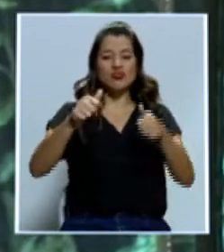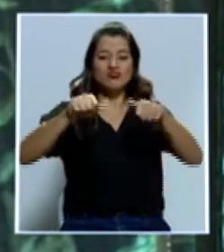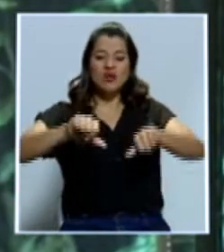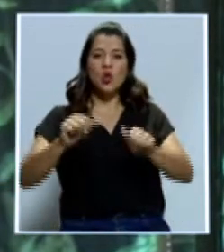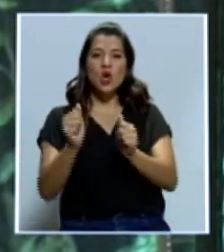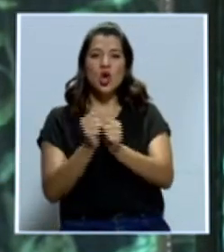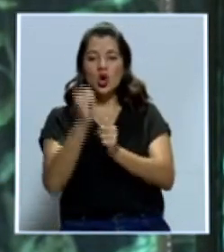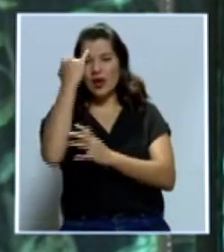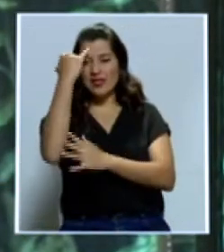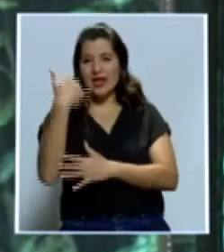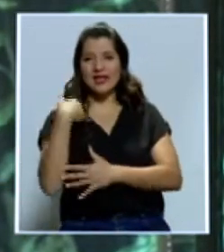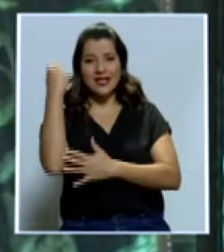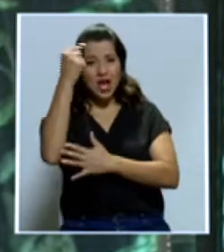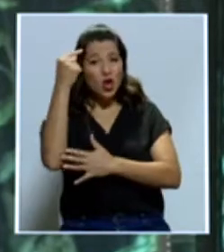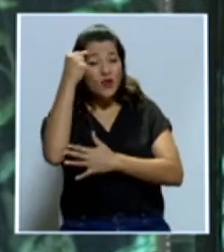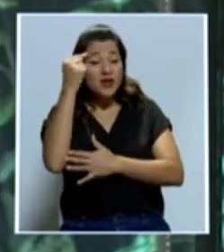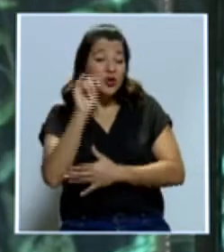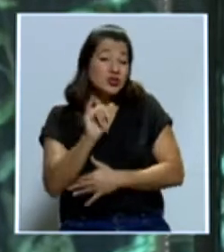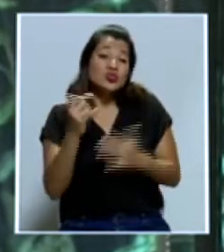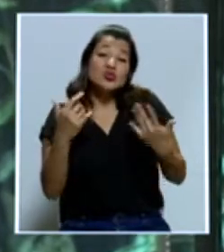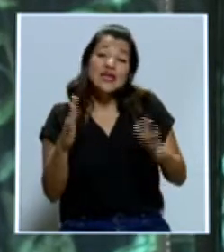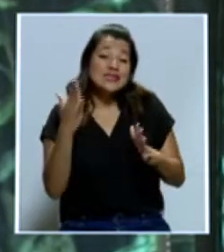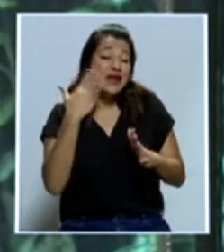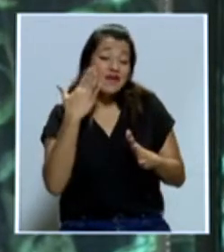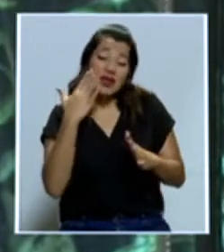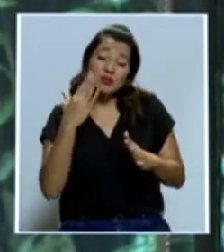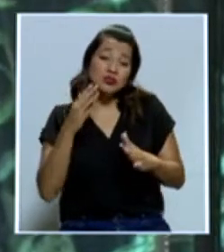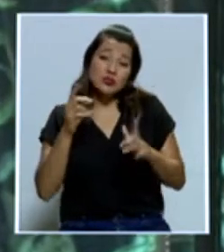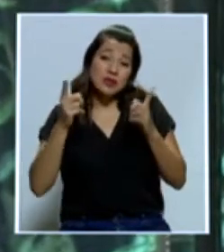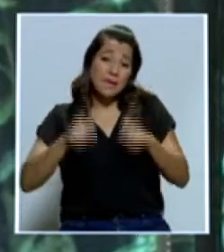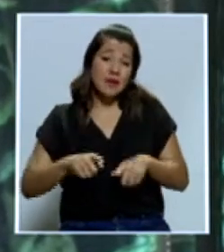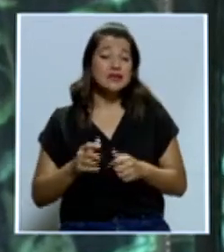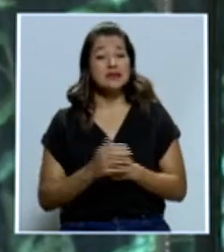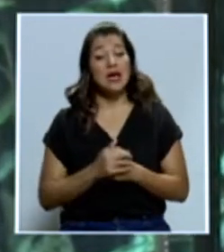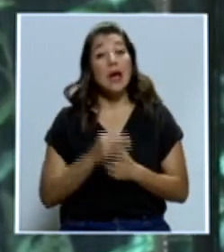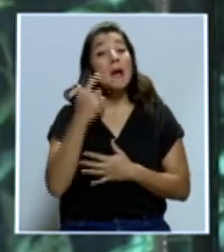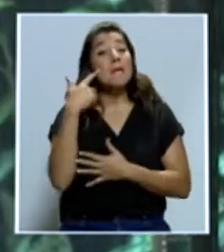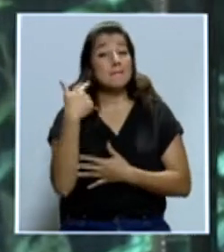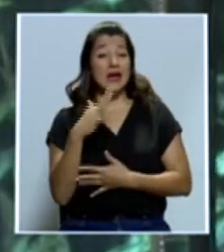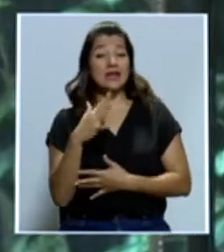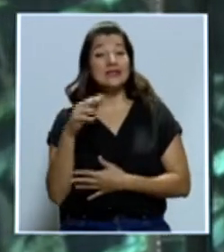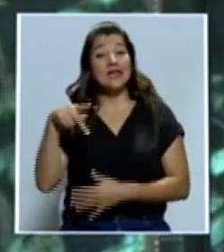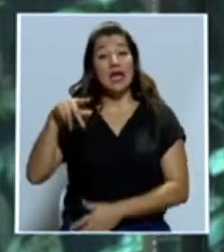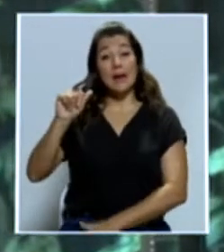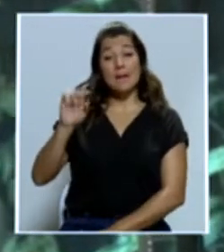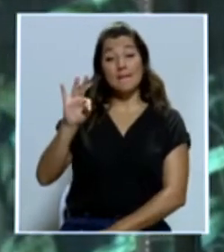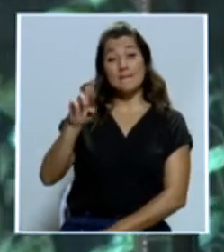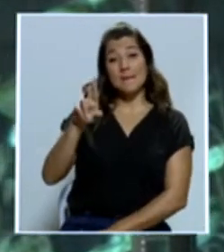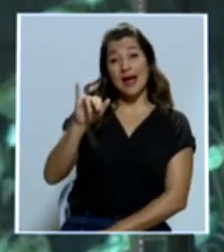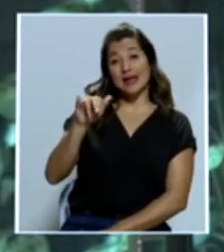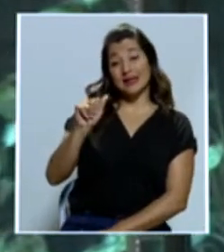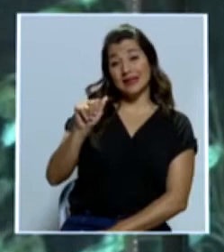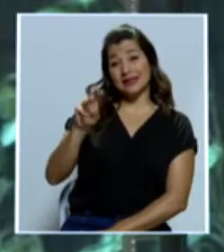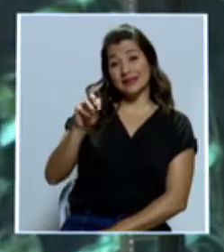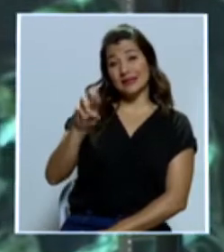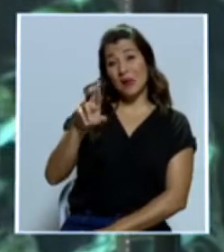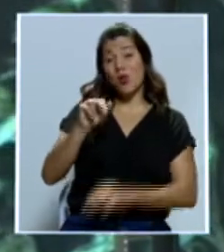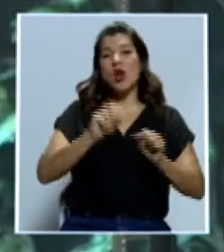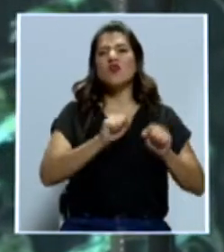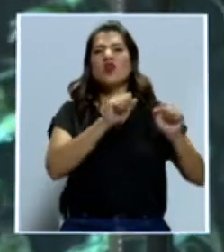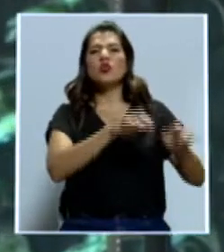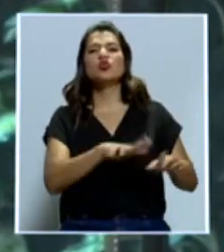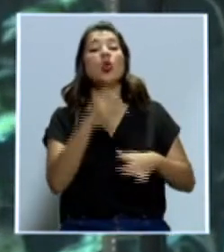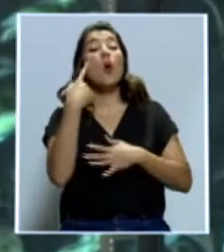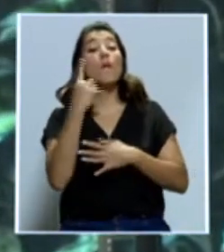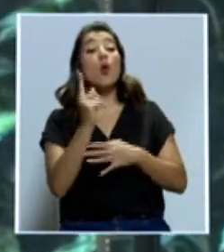iba finalmente a pasar. Lo que detonó la renuncia aparentemente resulta ser producto de las mesas de diálogo, que